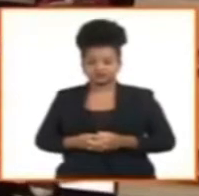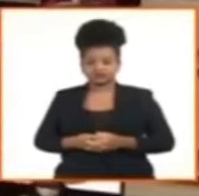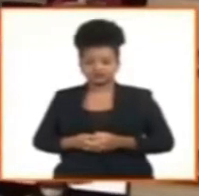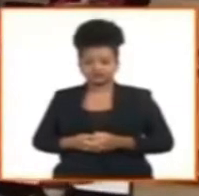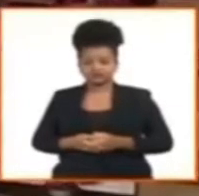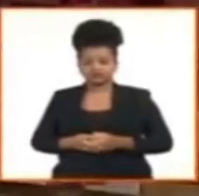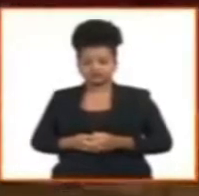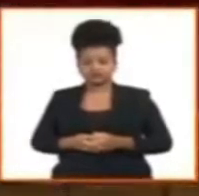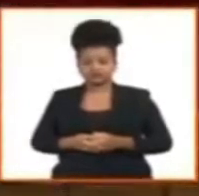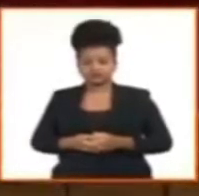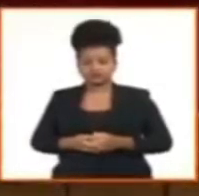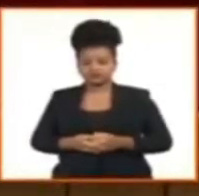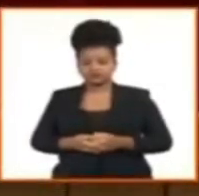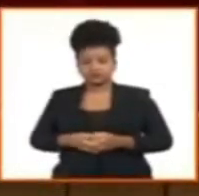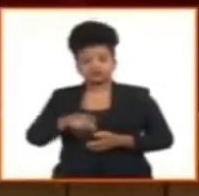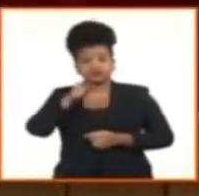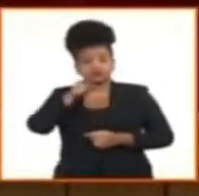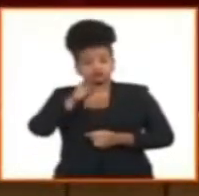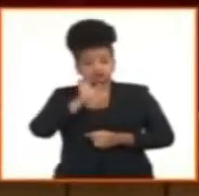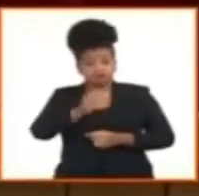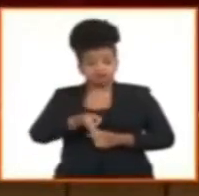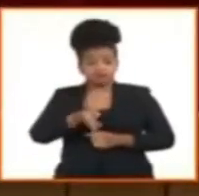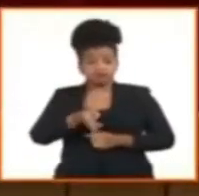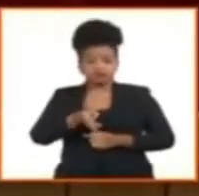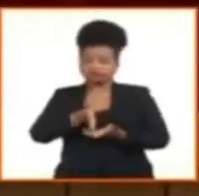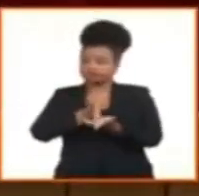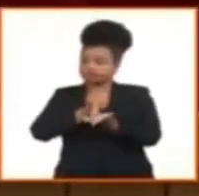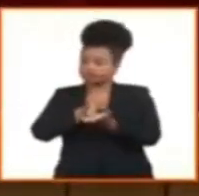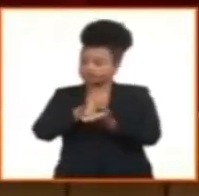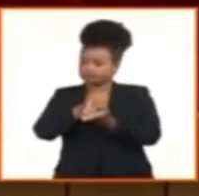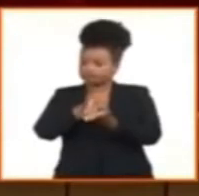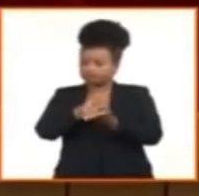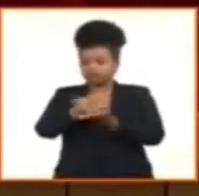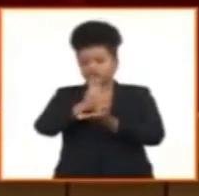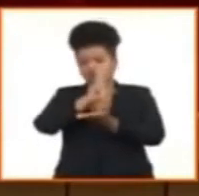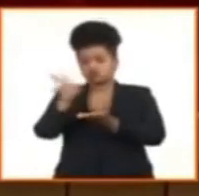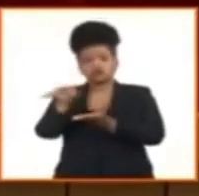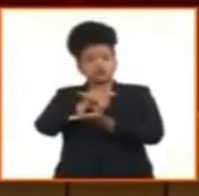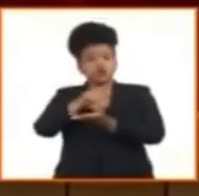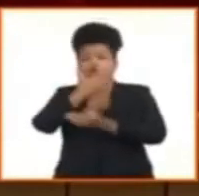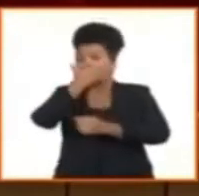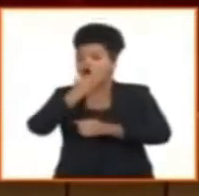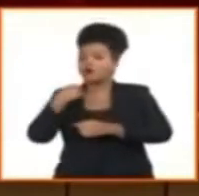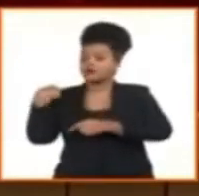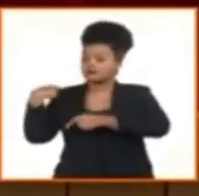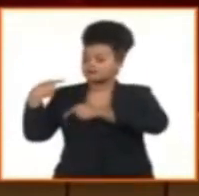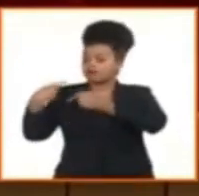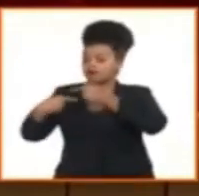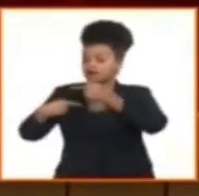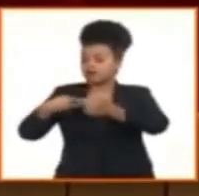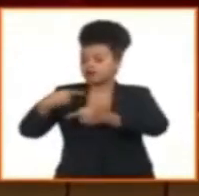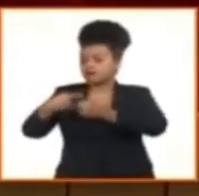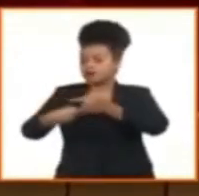esa convicción la asumen con todo sentido de continuidad las generaciones que, nacidas con y después de la